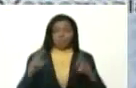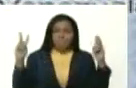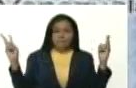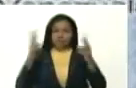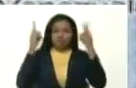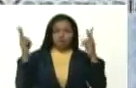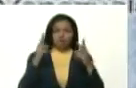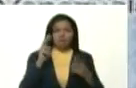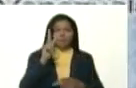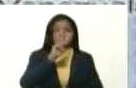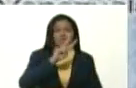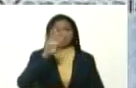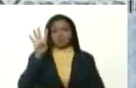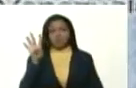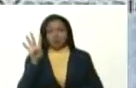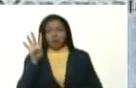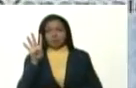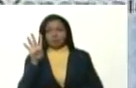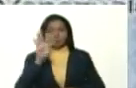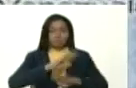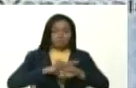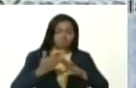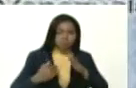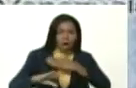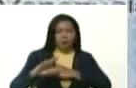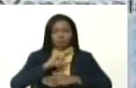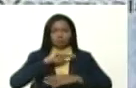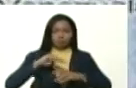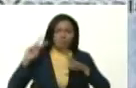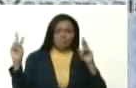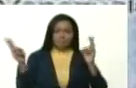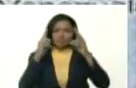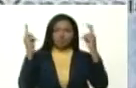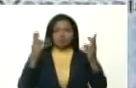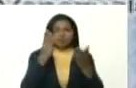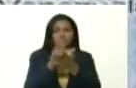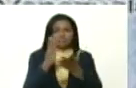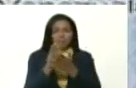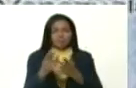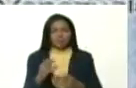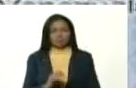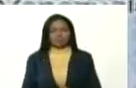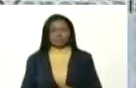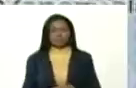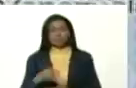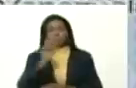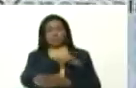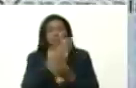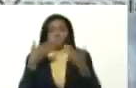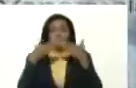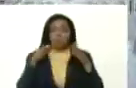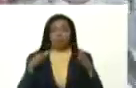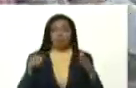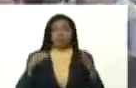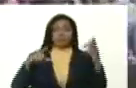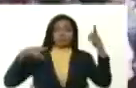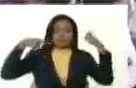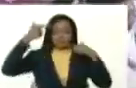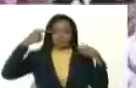victoria número 24, porque vamos hacia una gran victoria de las fuerzas populares bolivarianas,